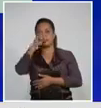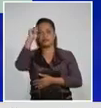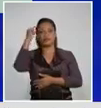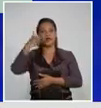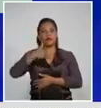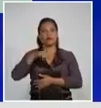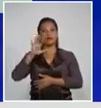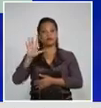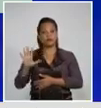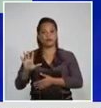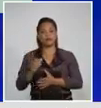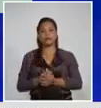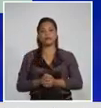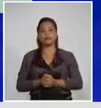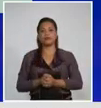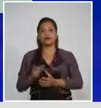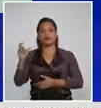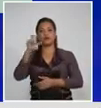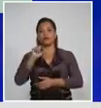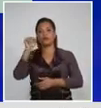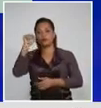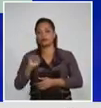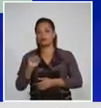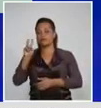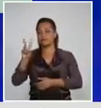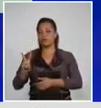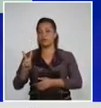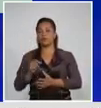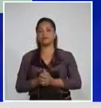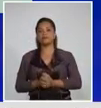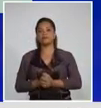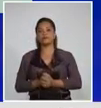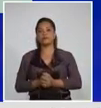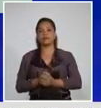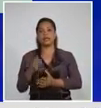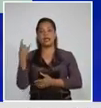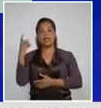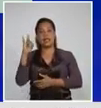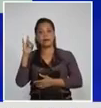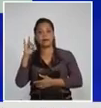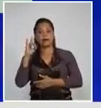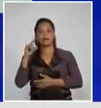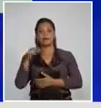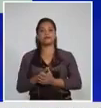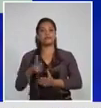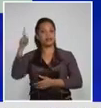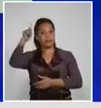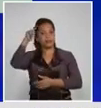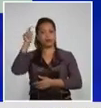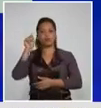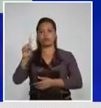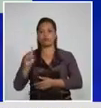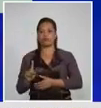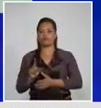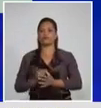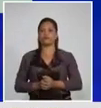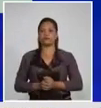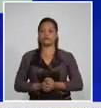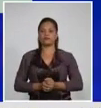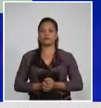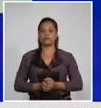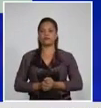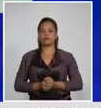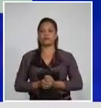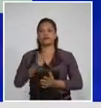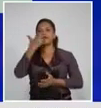5, Consolación del Sur con 2, La Palma y Sandino con 1 cada uno.